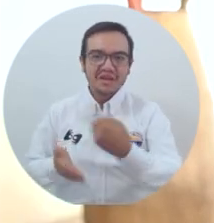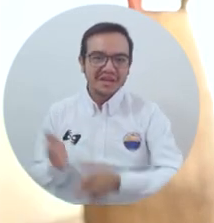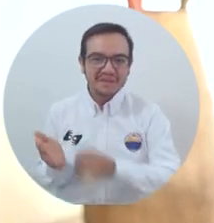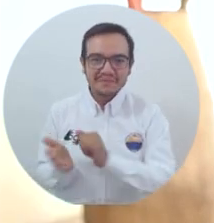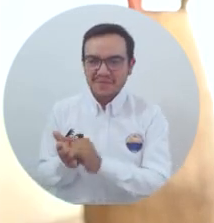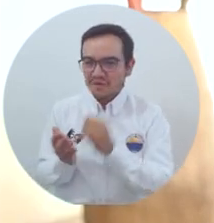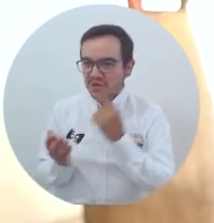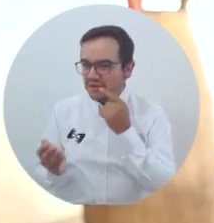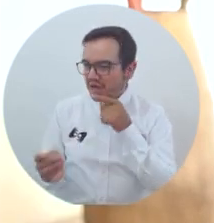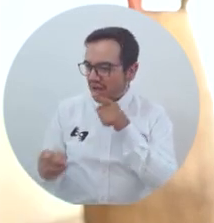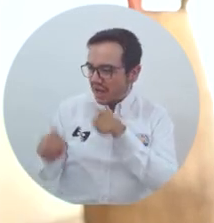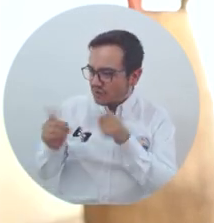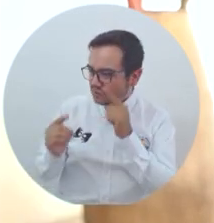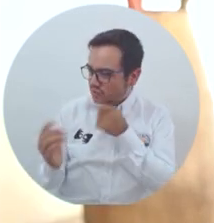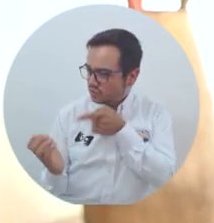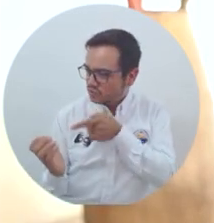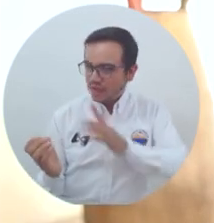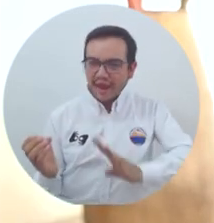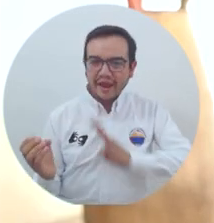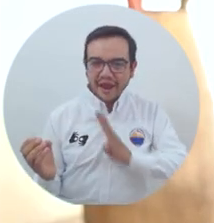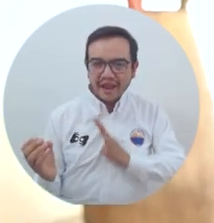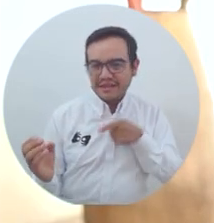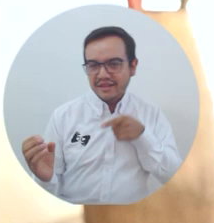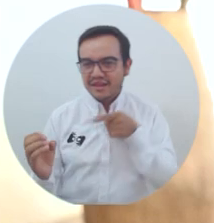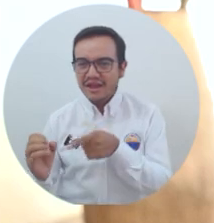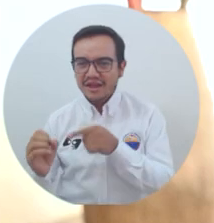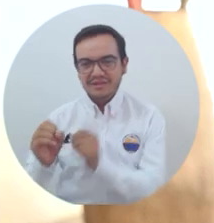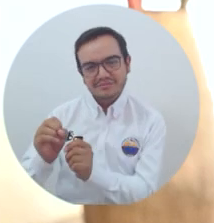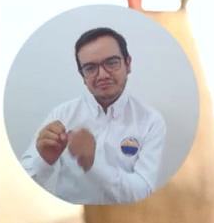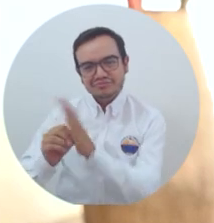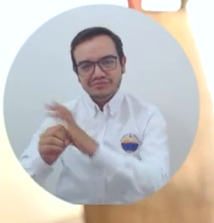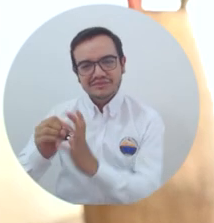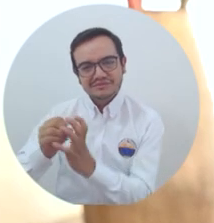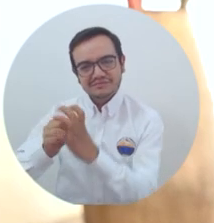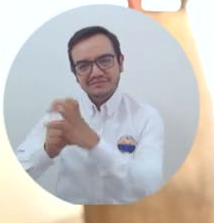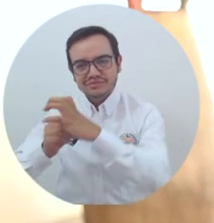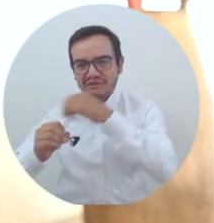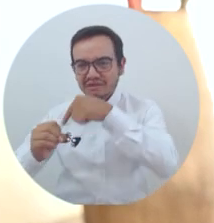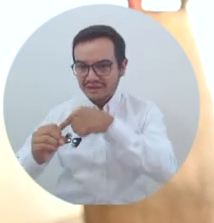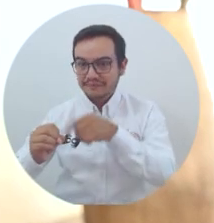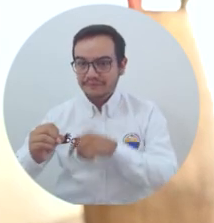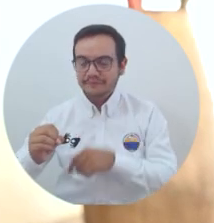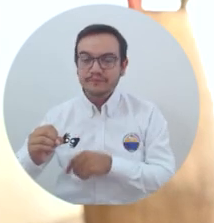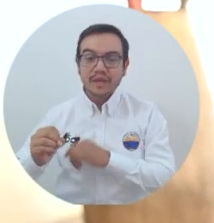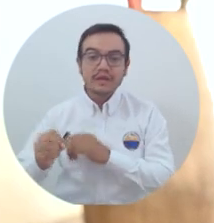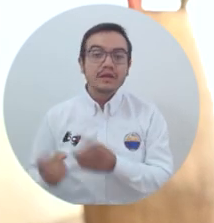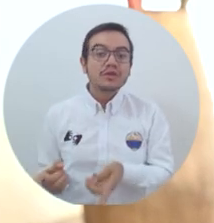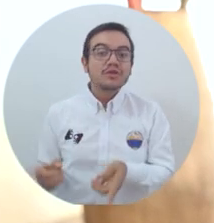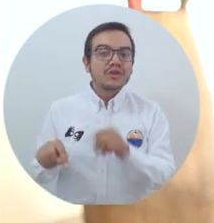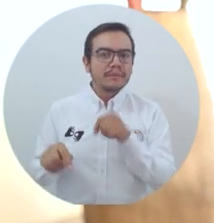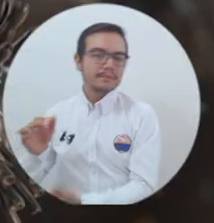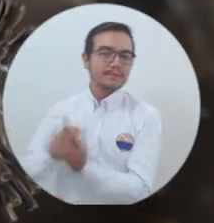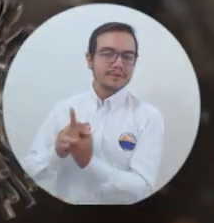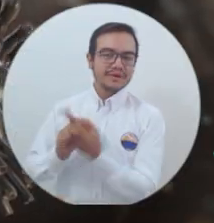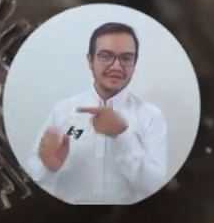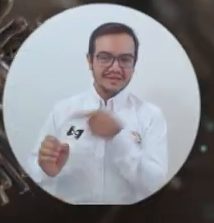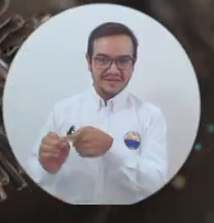han podido distinguir algunos aspectos importantes del agente